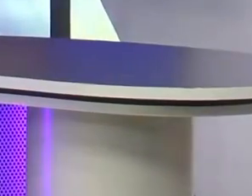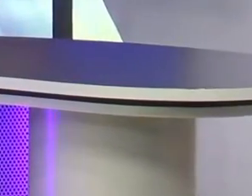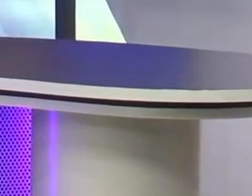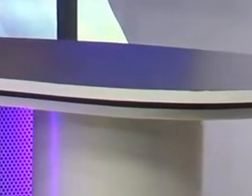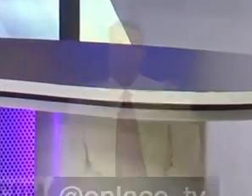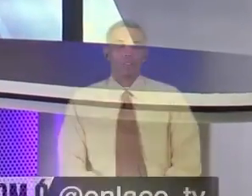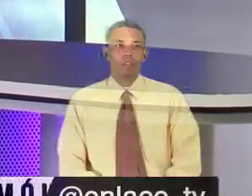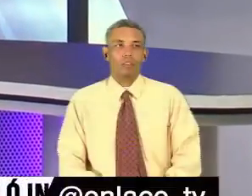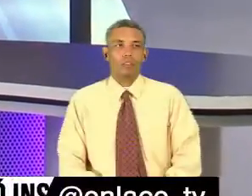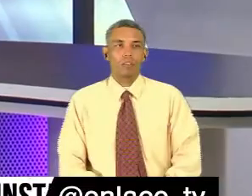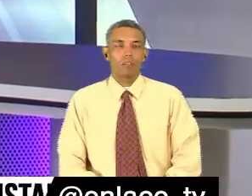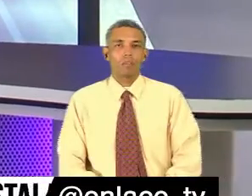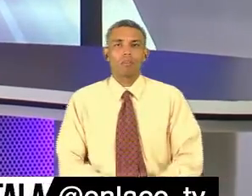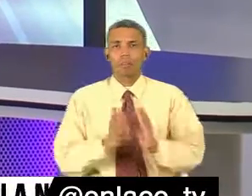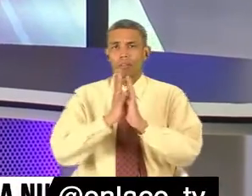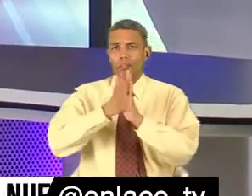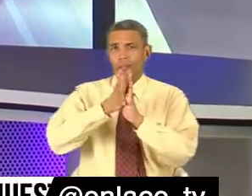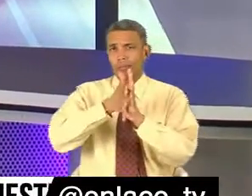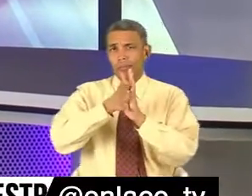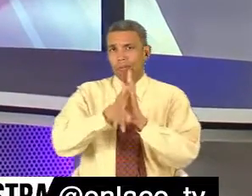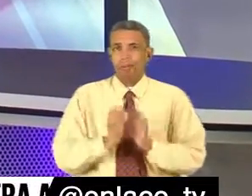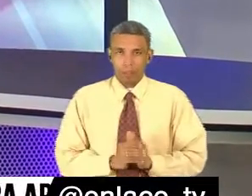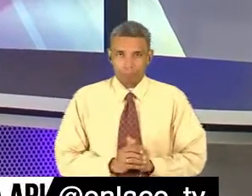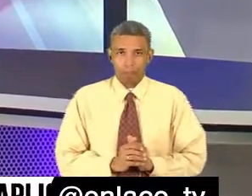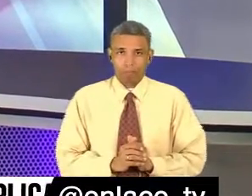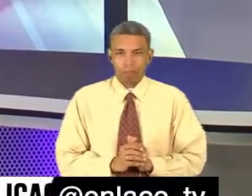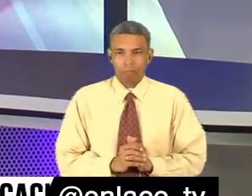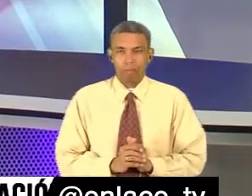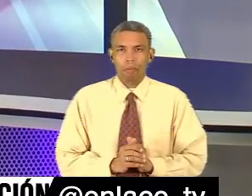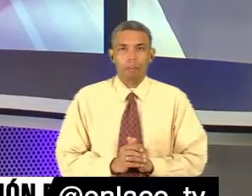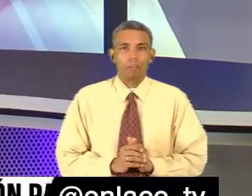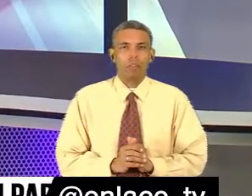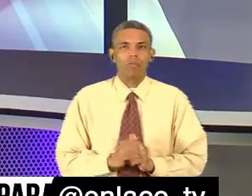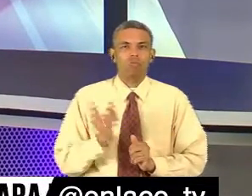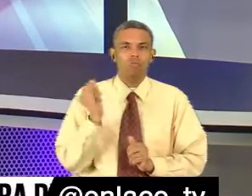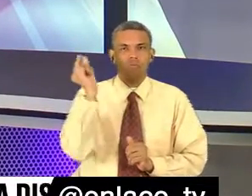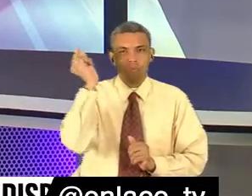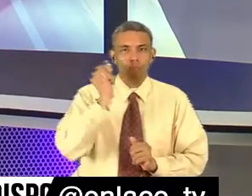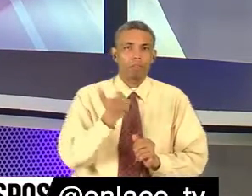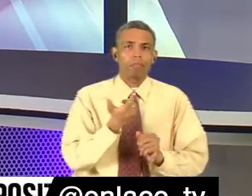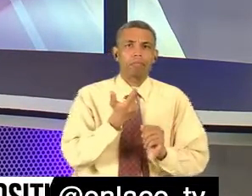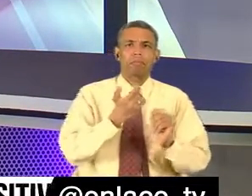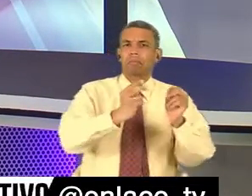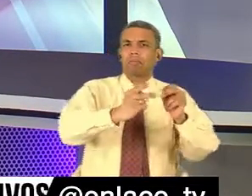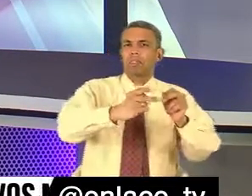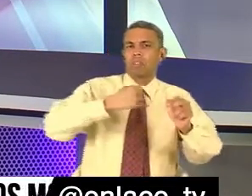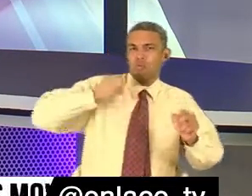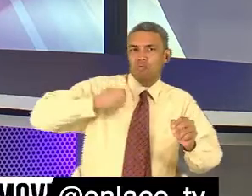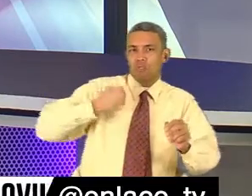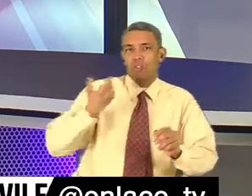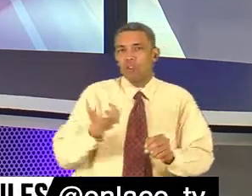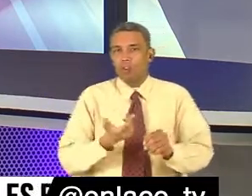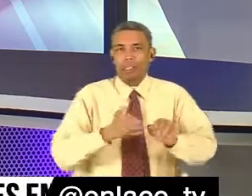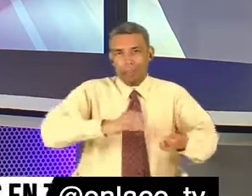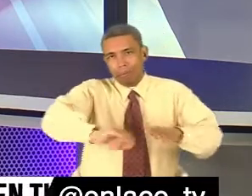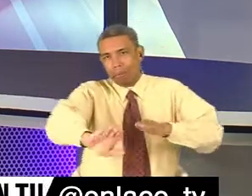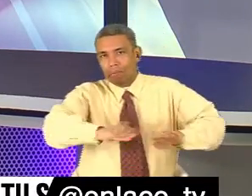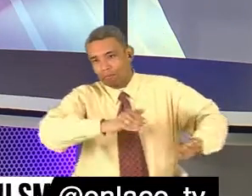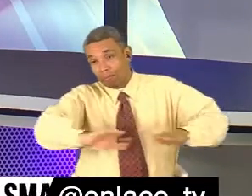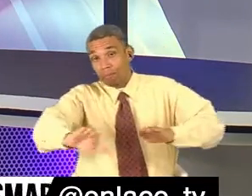En información deportiva les contamos que patinadores de la Escuela de Formación del INDERBA recibieron dotación por parte del gobierno